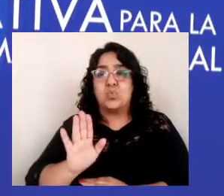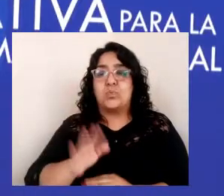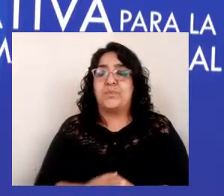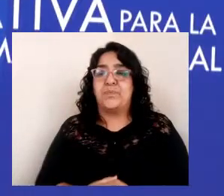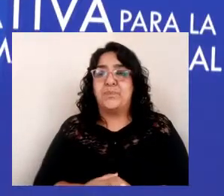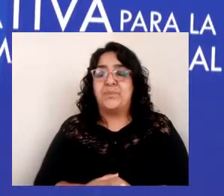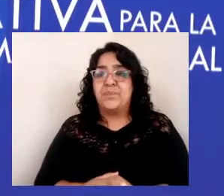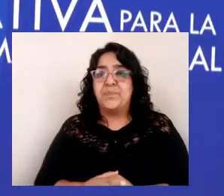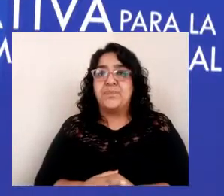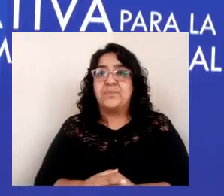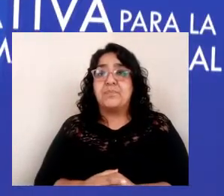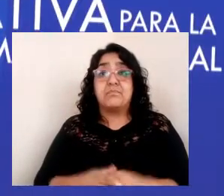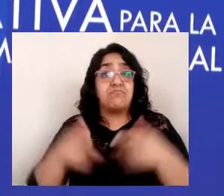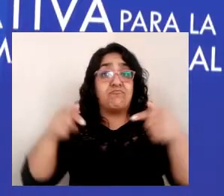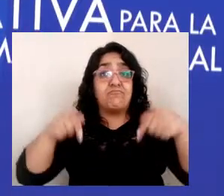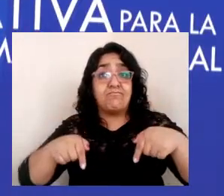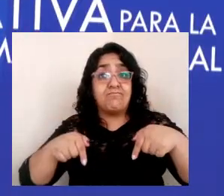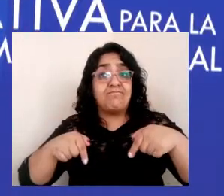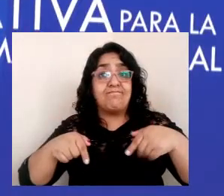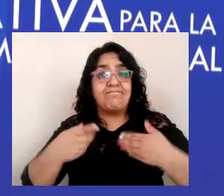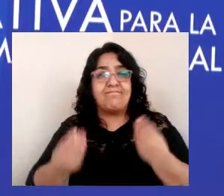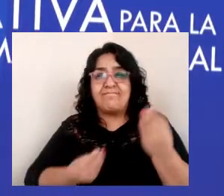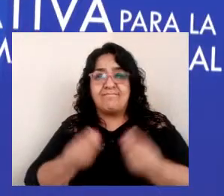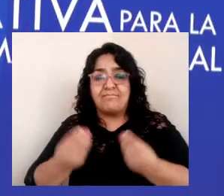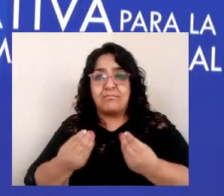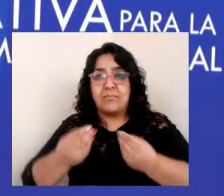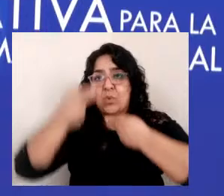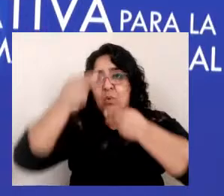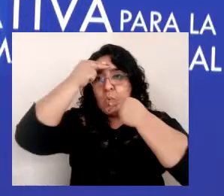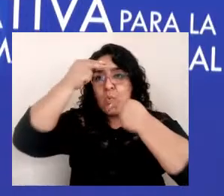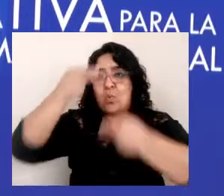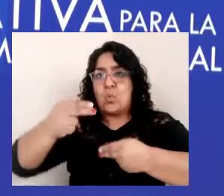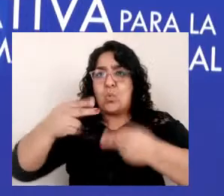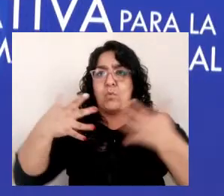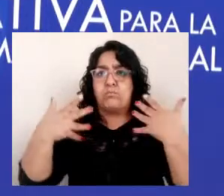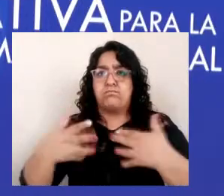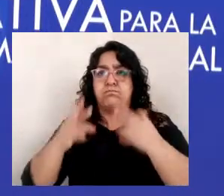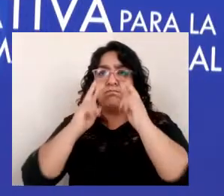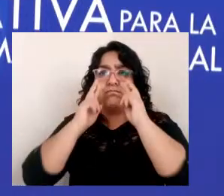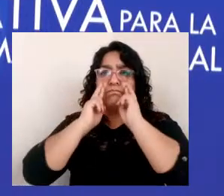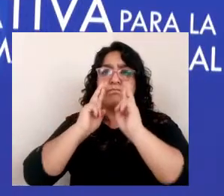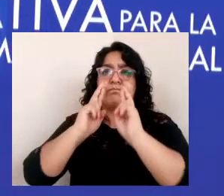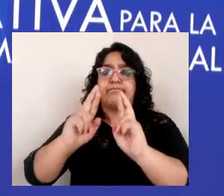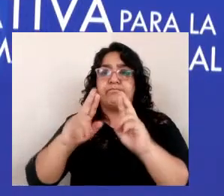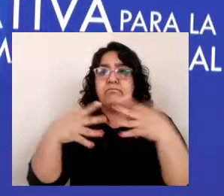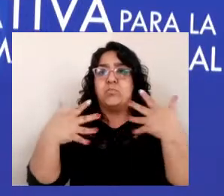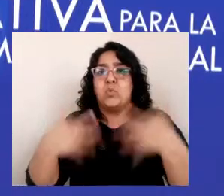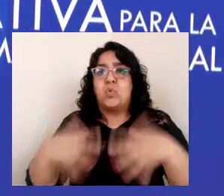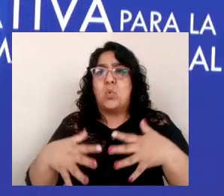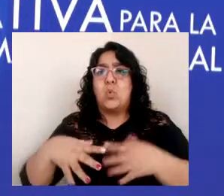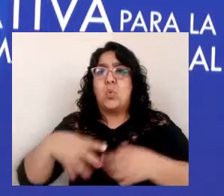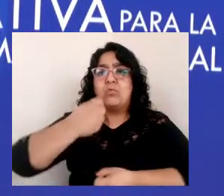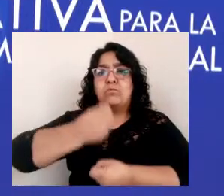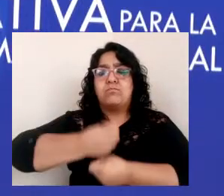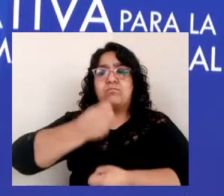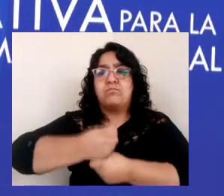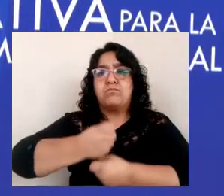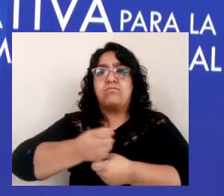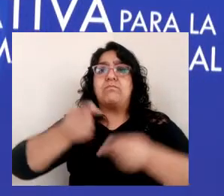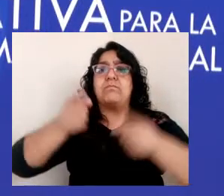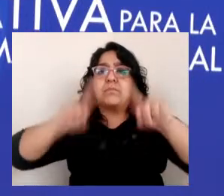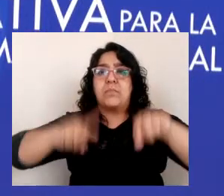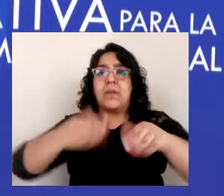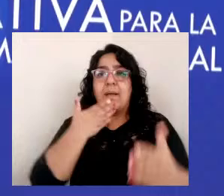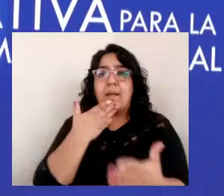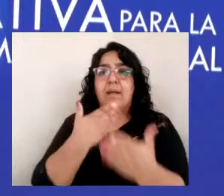continuación, homenaje póstumo de reconocimiento a una labor y agradecimiento por la vida de la